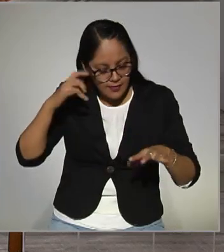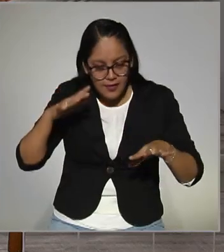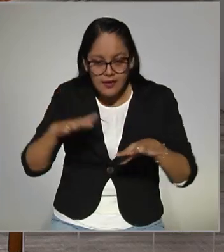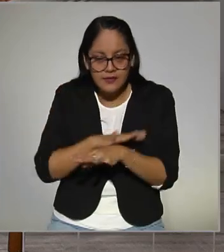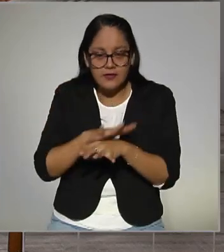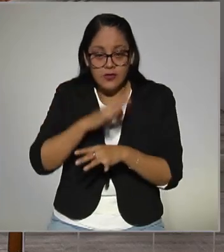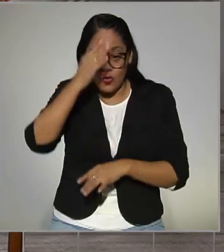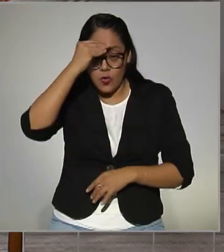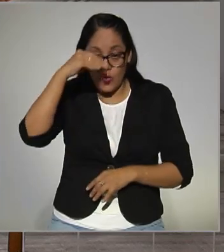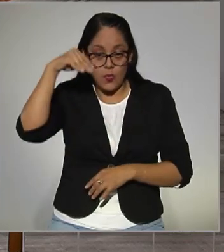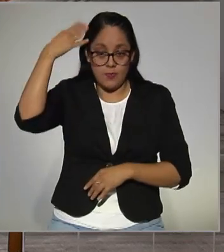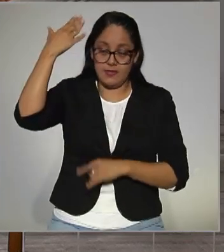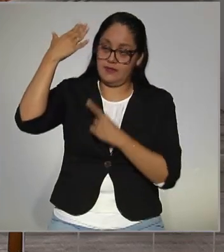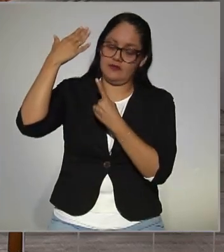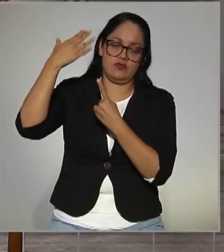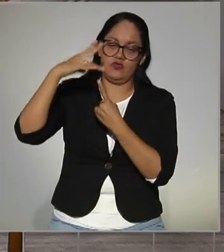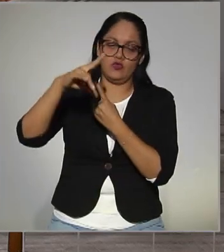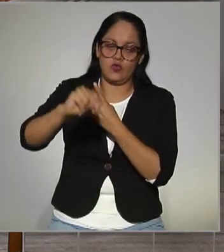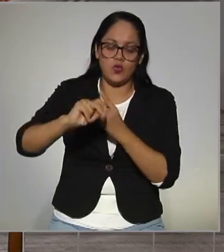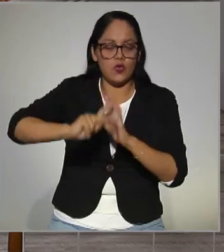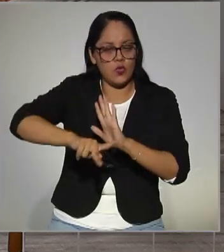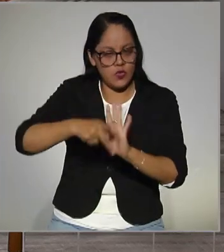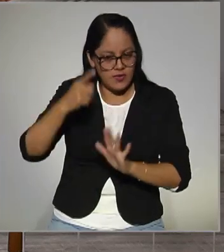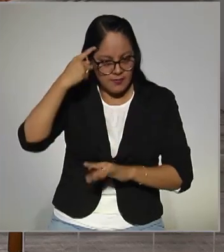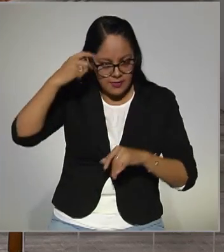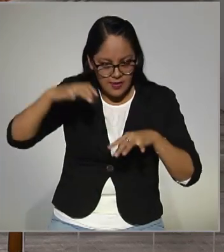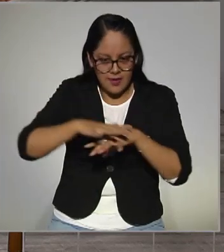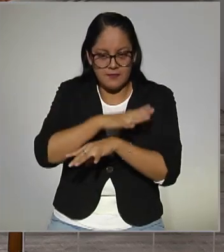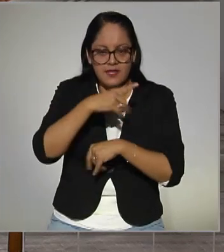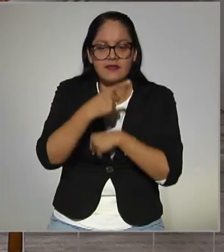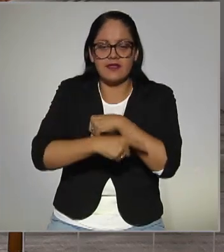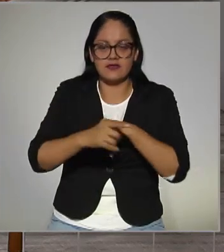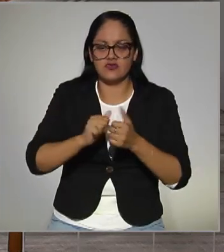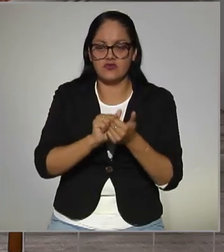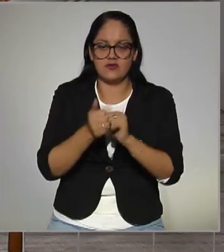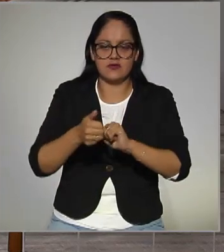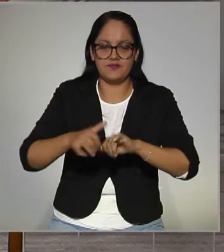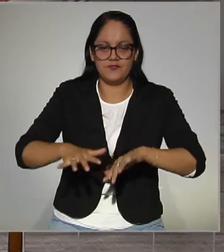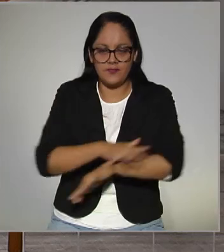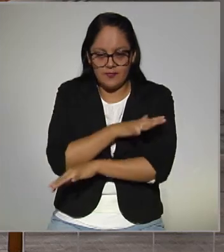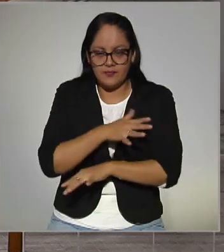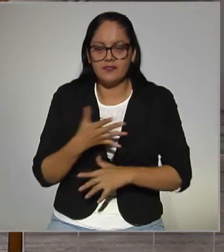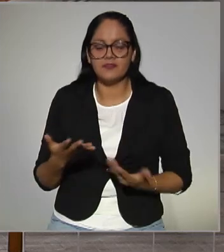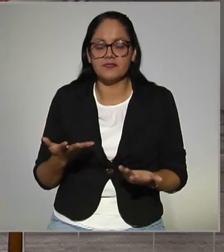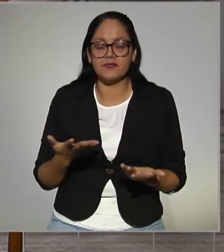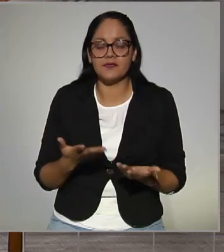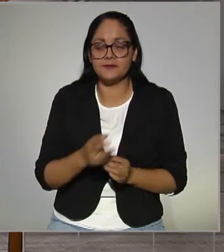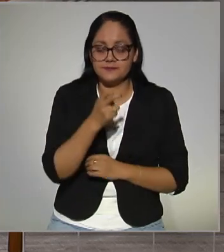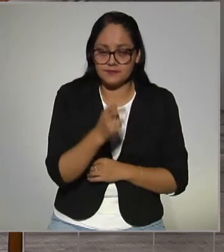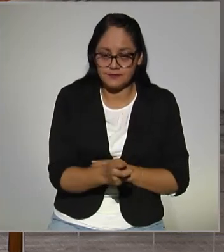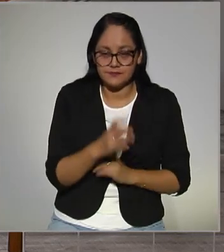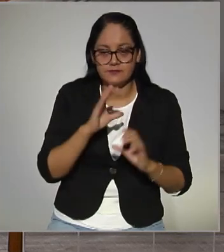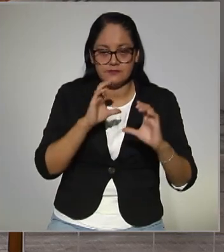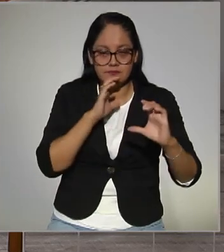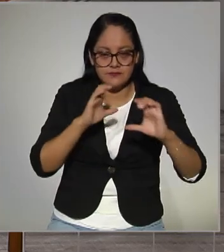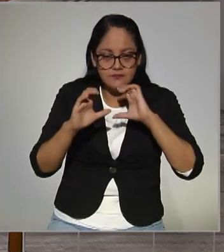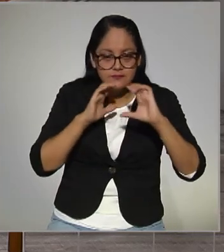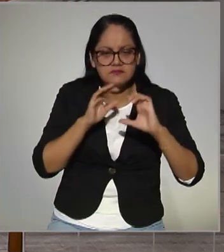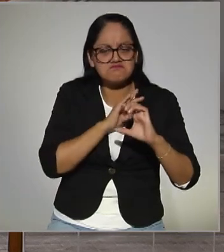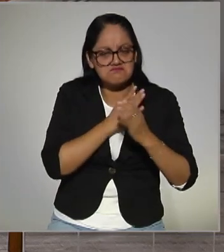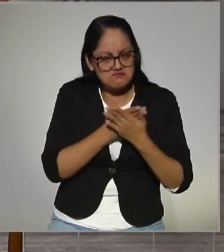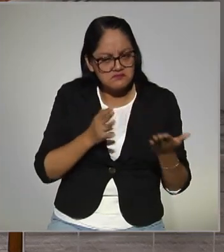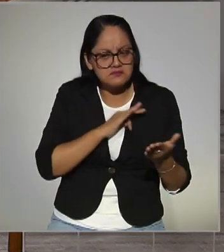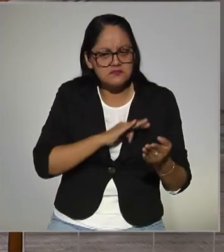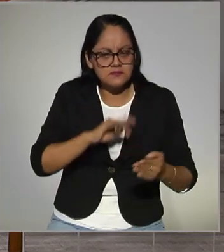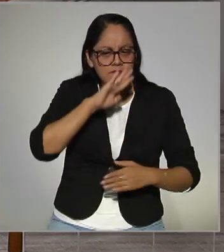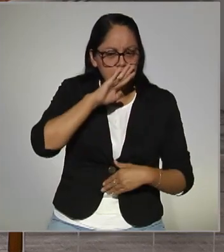es olvidarlo. No es olvidarlo, es reelaborar ese daño, reelaborar la comunicación que puedo tener con mi